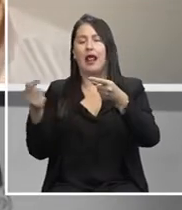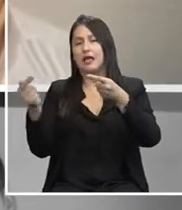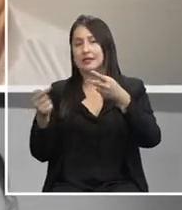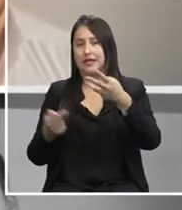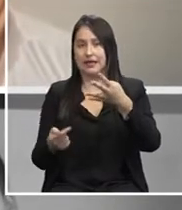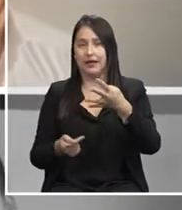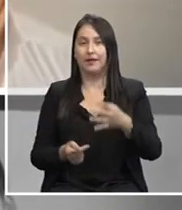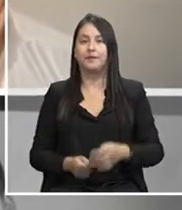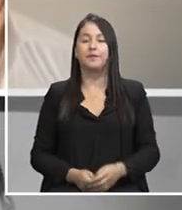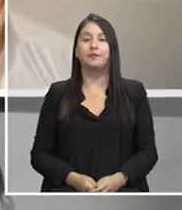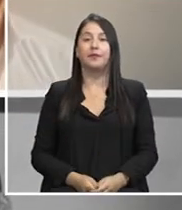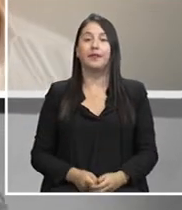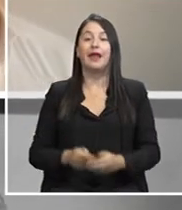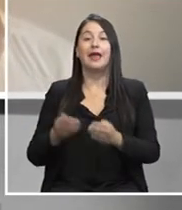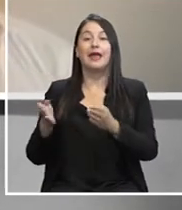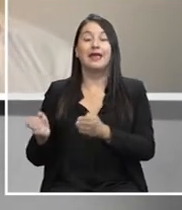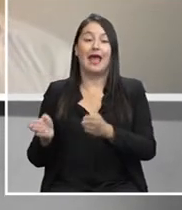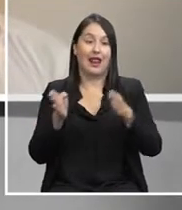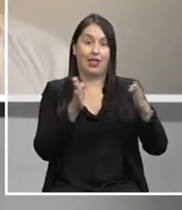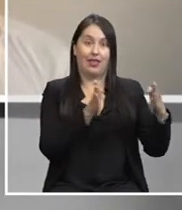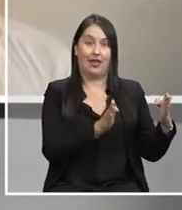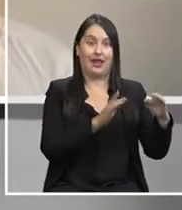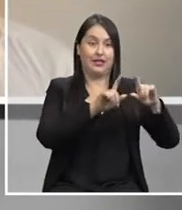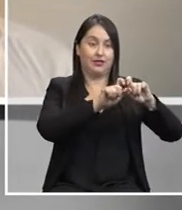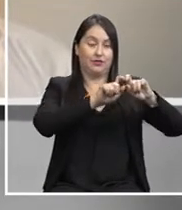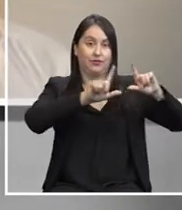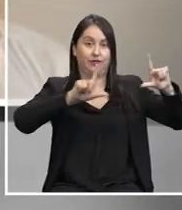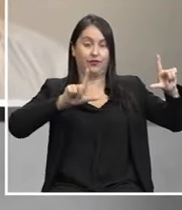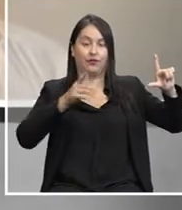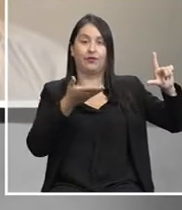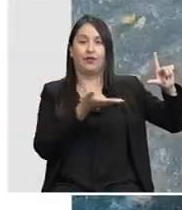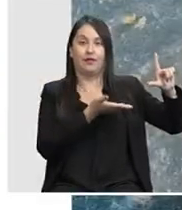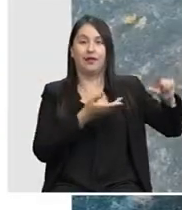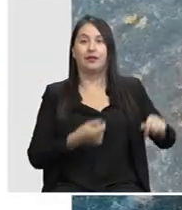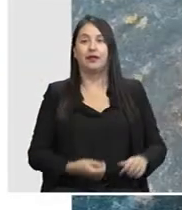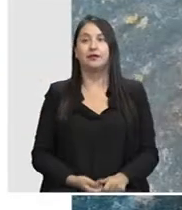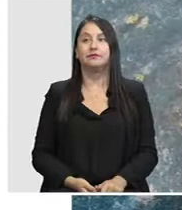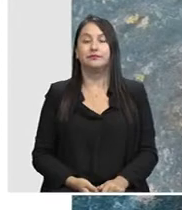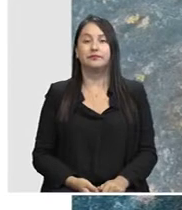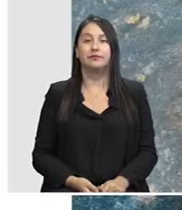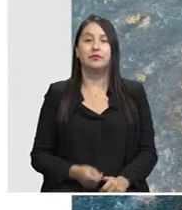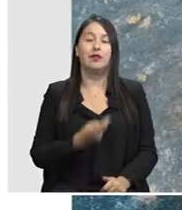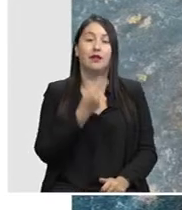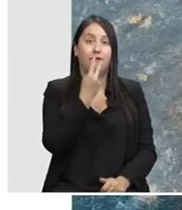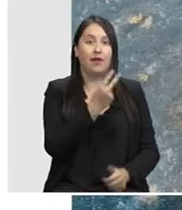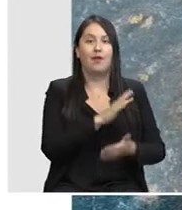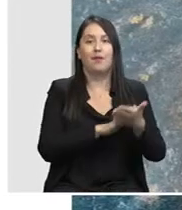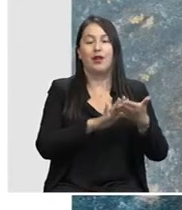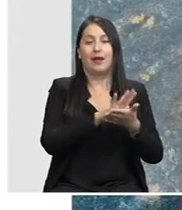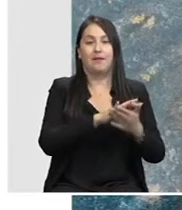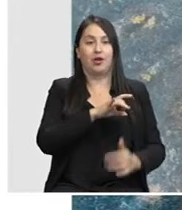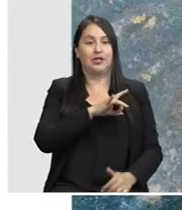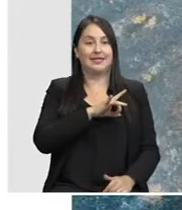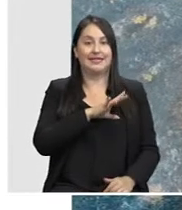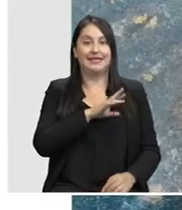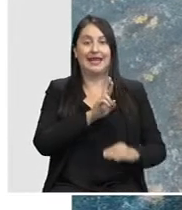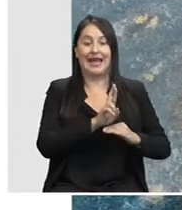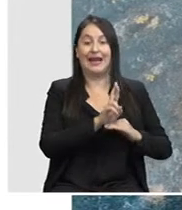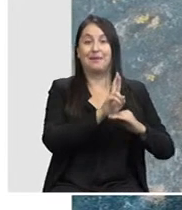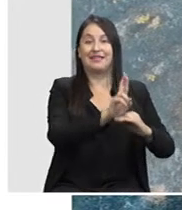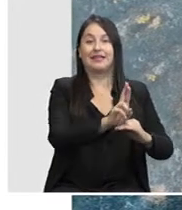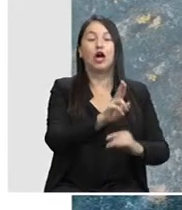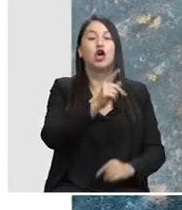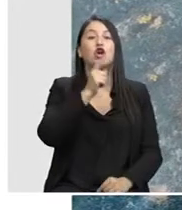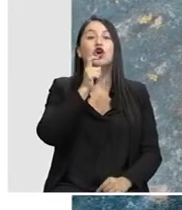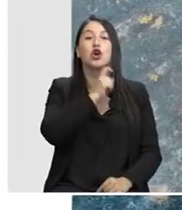lado de la derecha del panel, ¿cierto? Donde vemos que, por ejemplo, Chile está representado en rojo, ¿cierto?